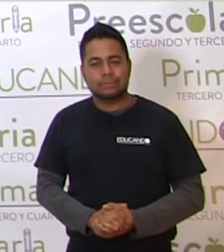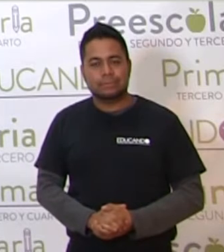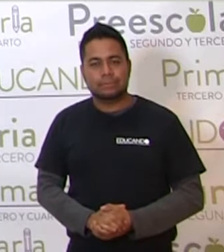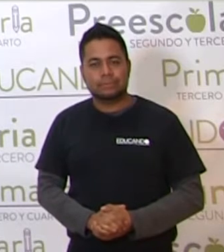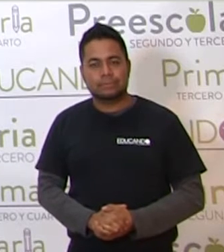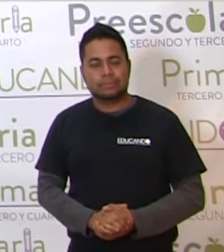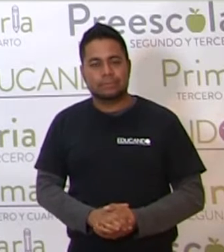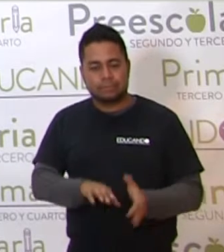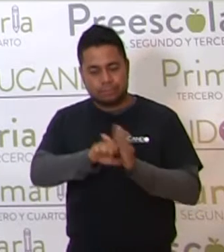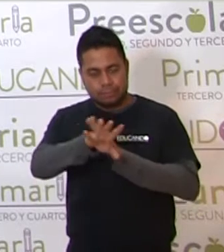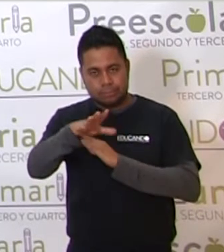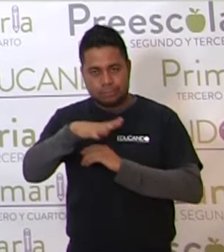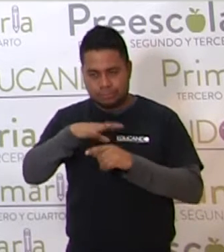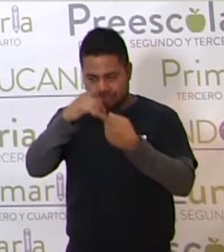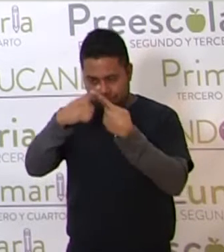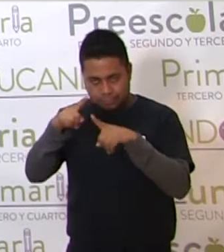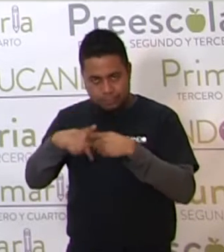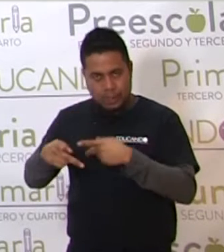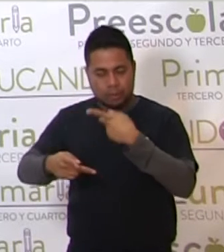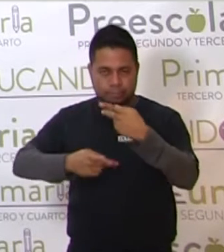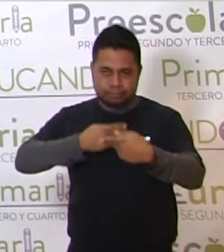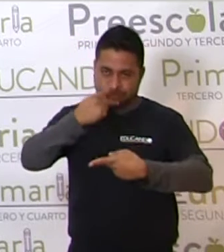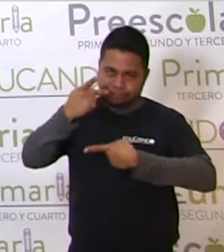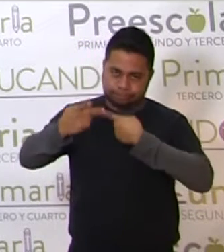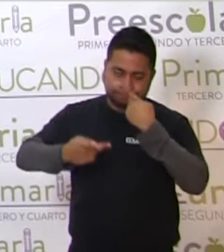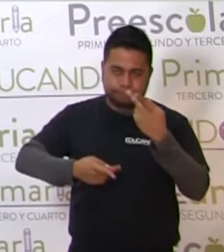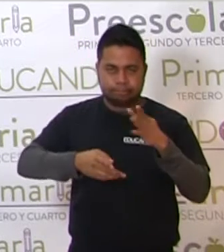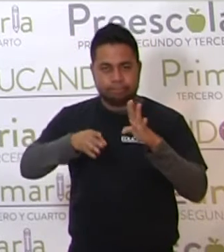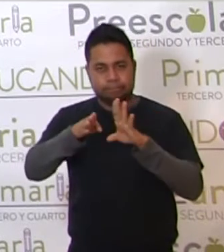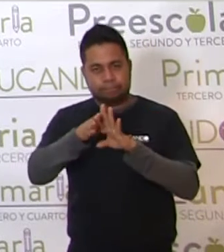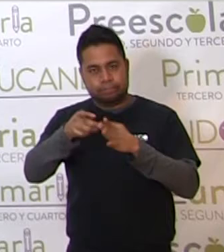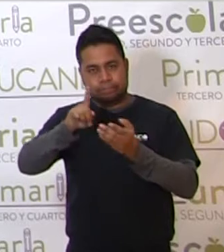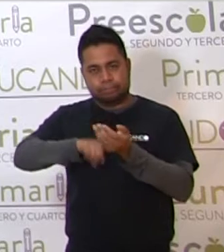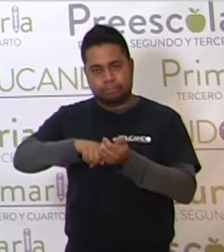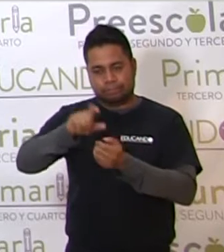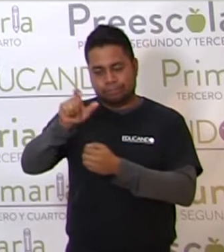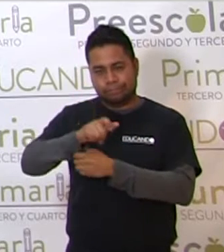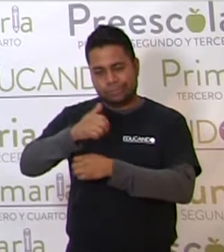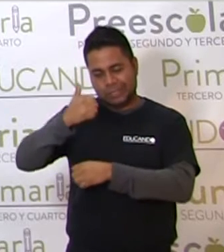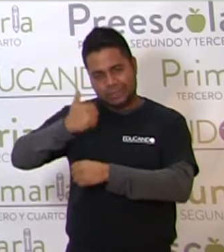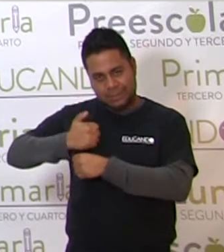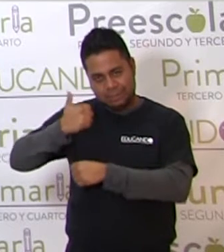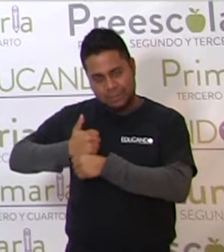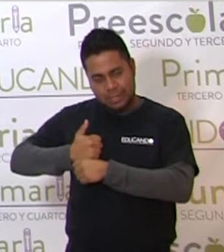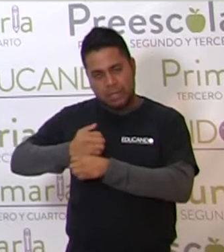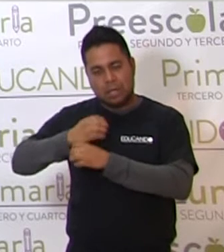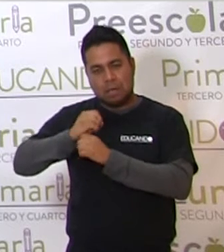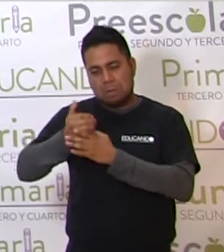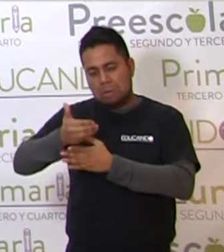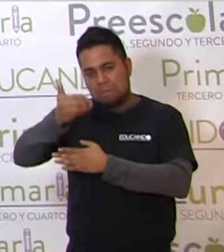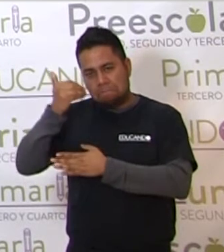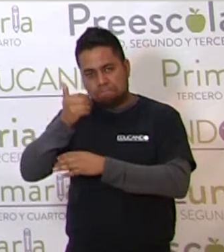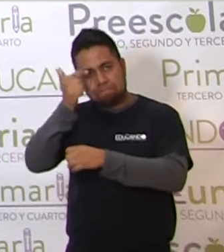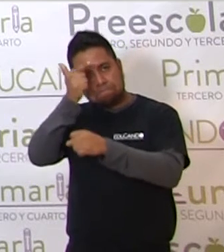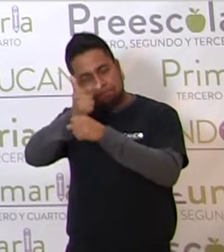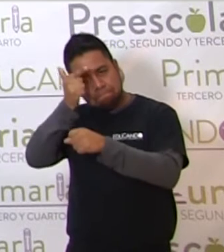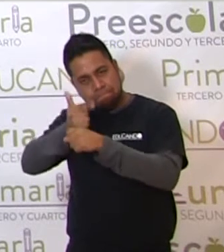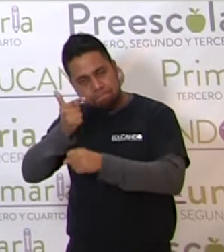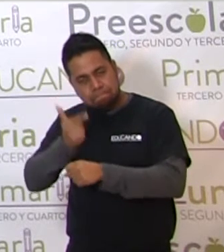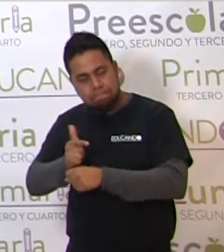tenemos diferentes poemas y los leemos a lo largo de nuestra educación primaria o también en alguna otra edad vamos a